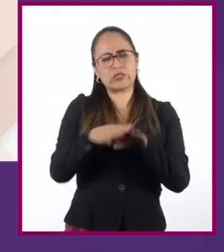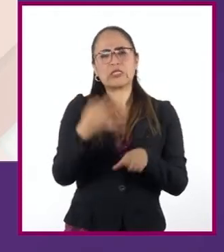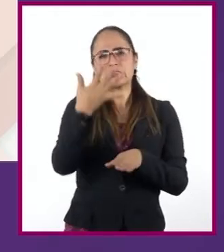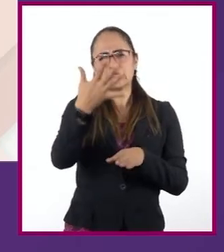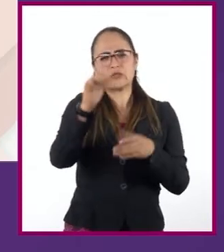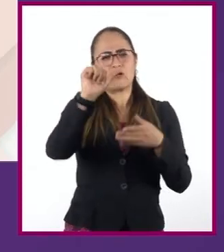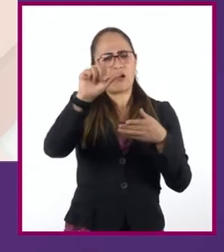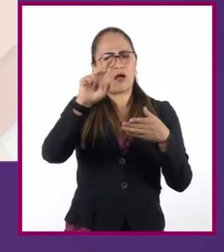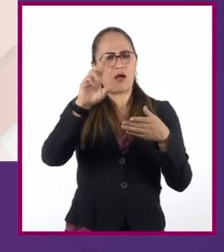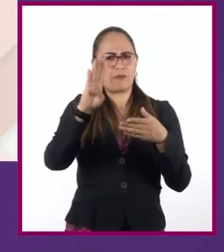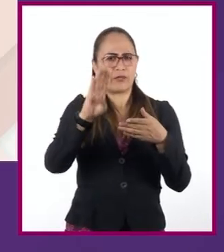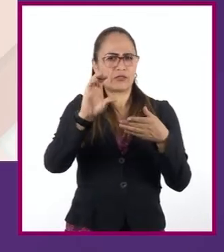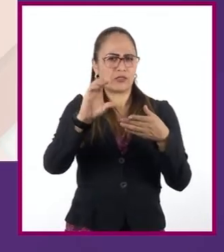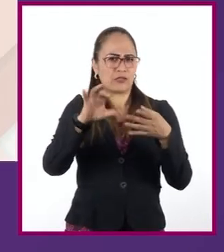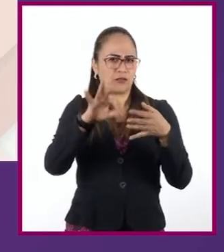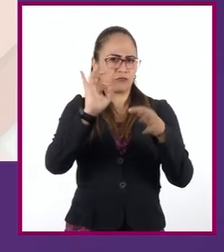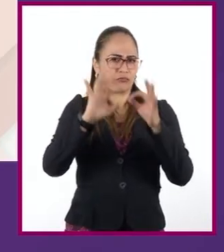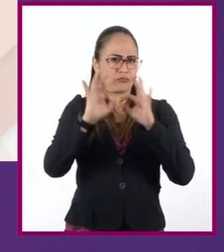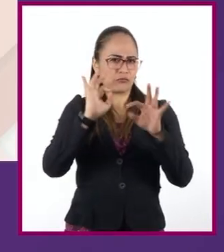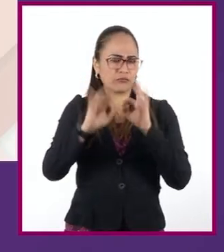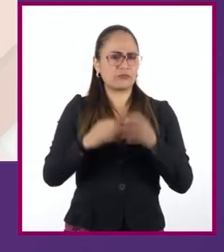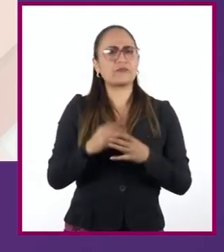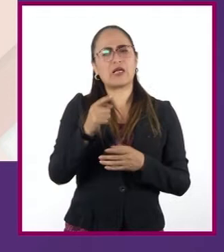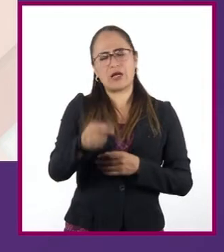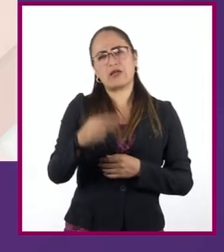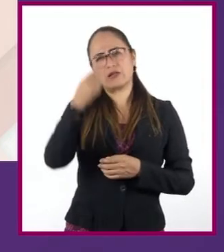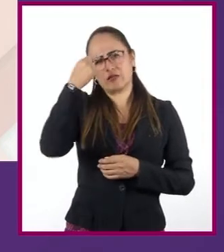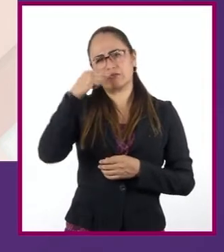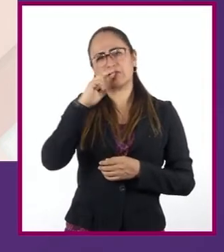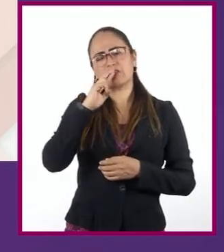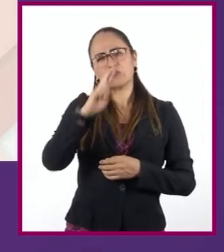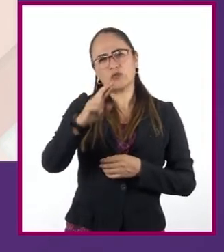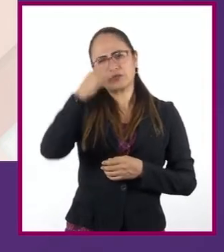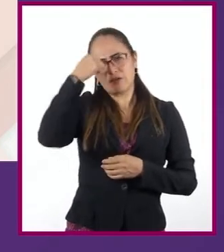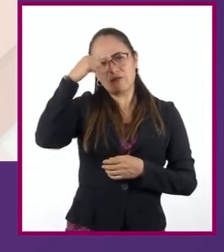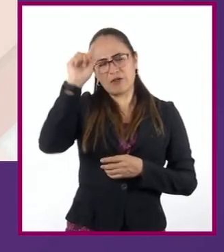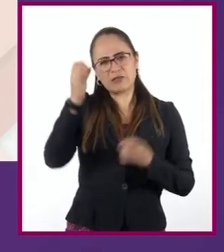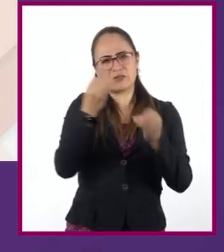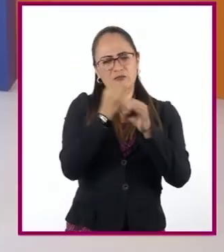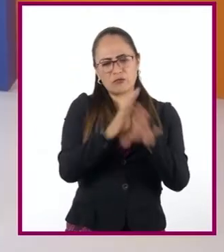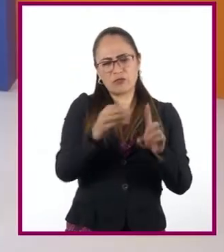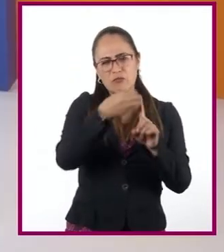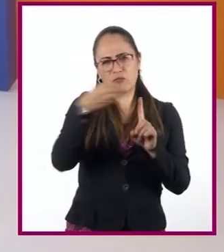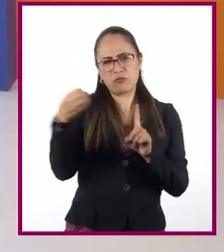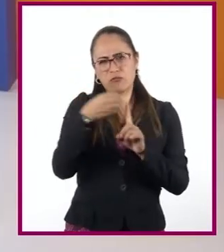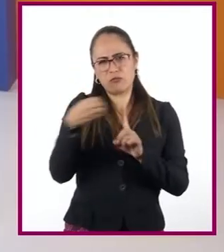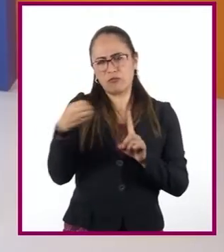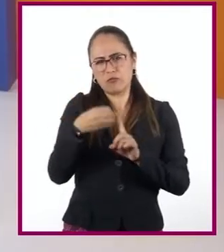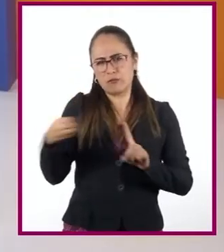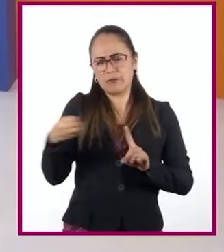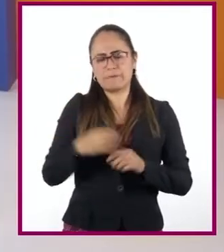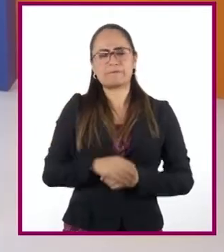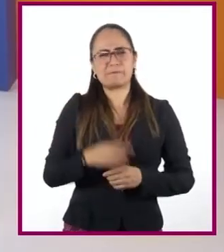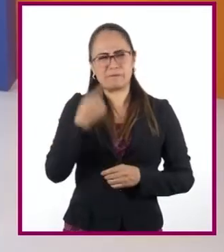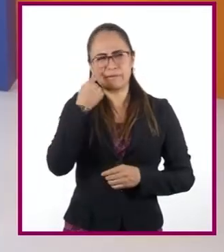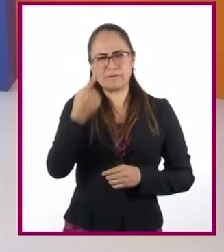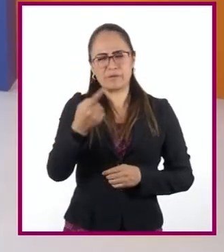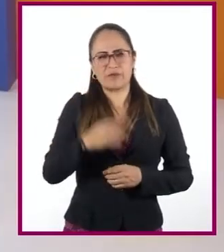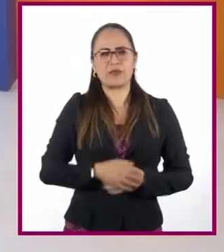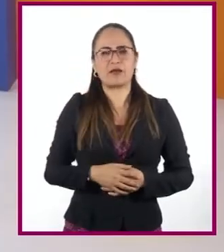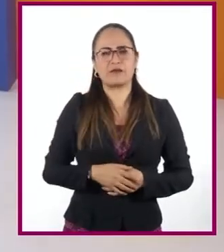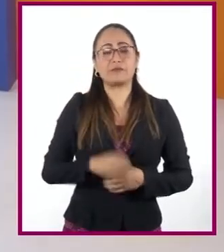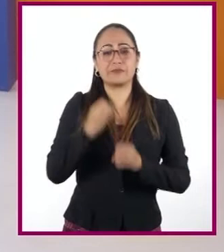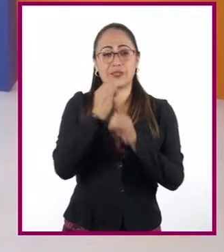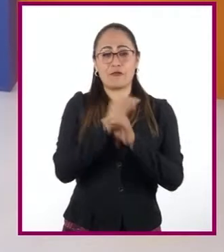opción múltiple, para facilitar tanto las respuestas como la organización de los datos obtenidos. Como vieron, resalta